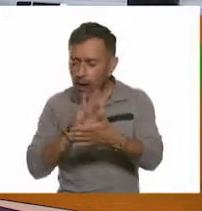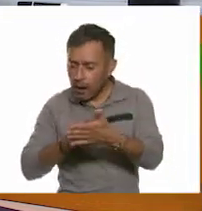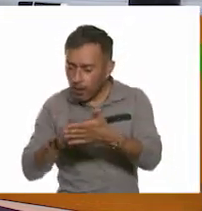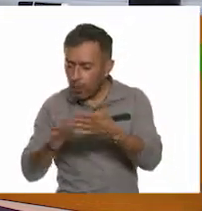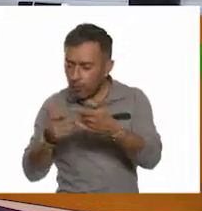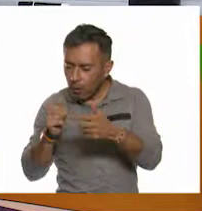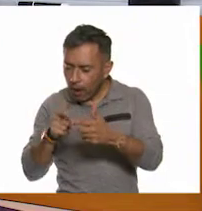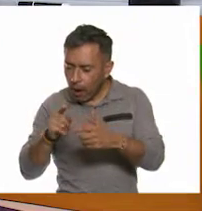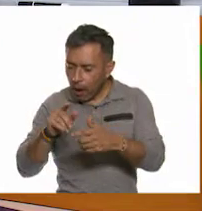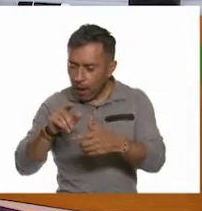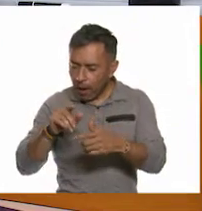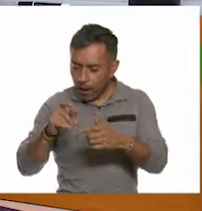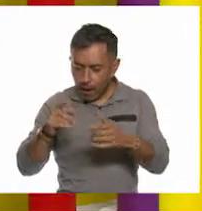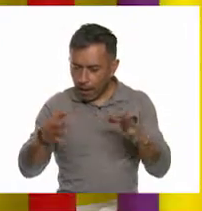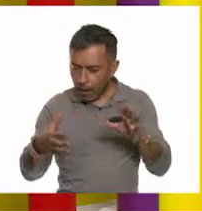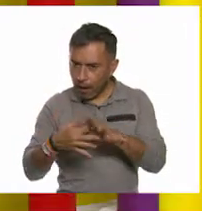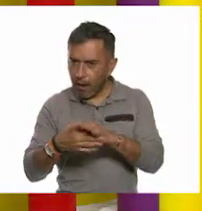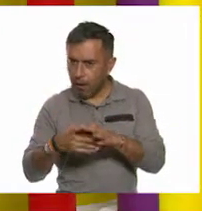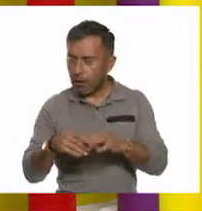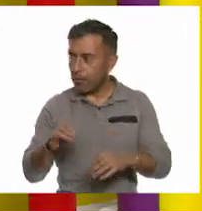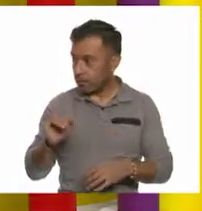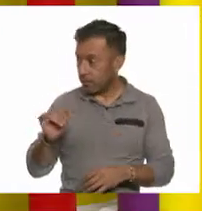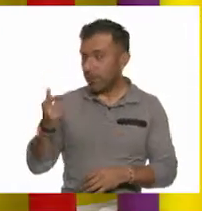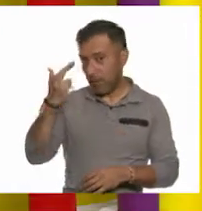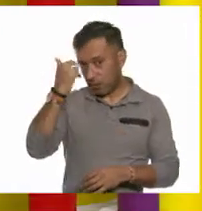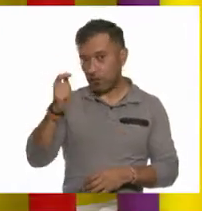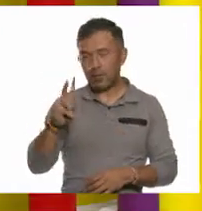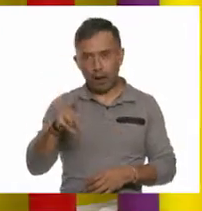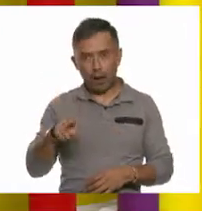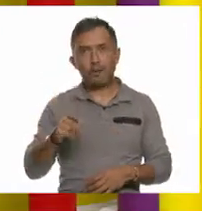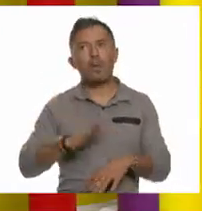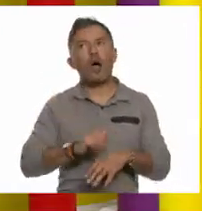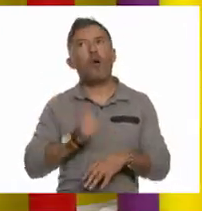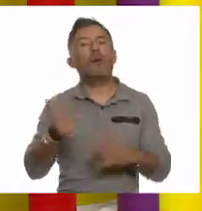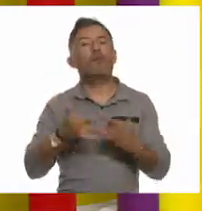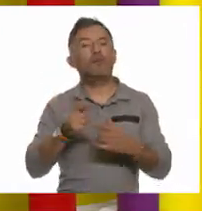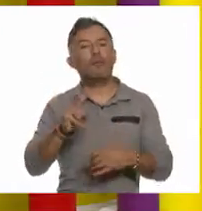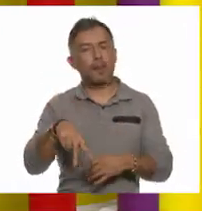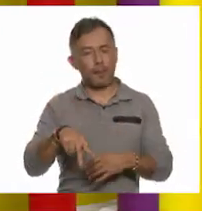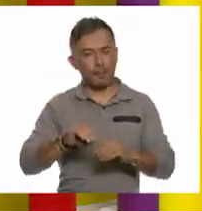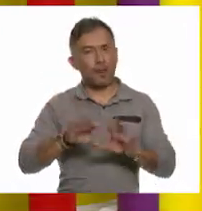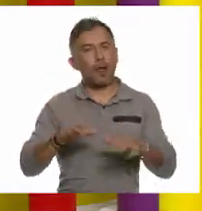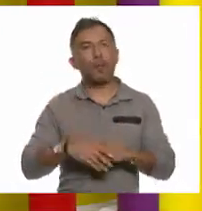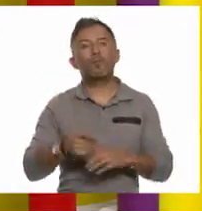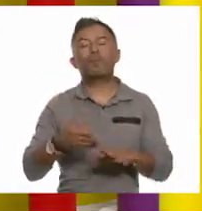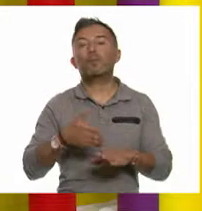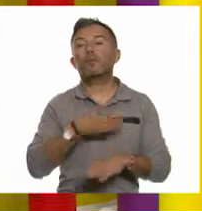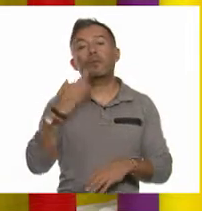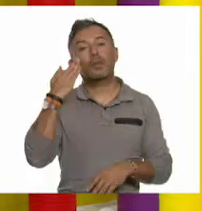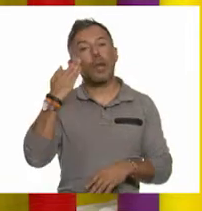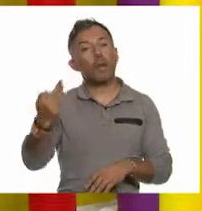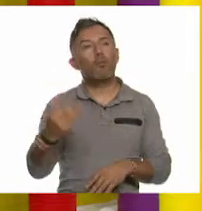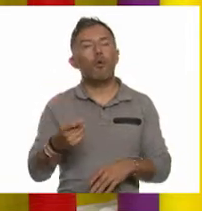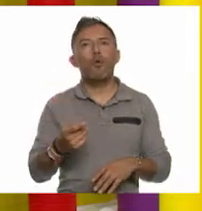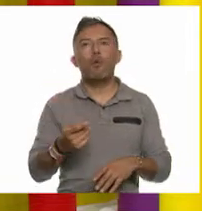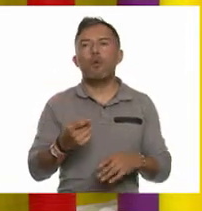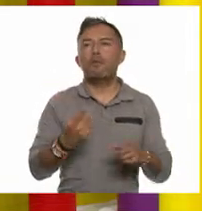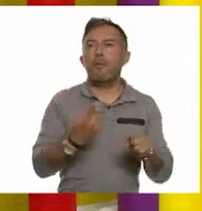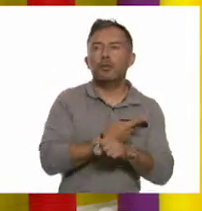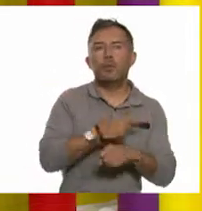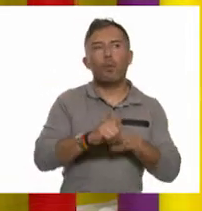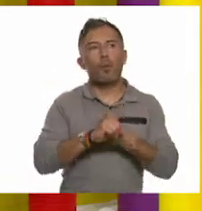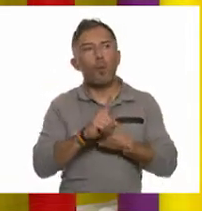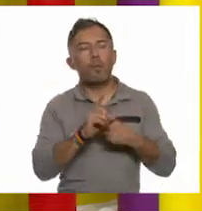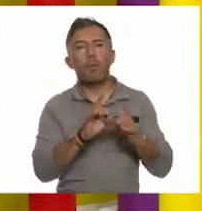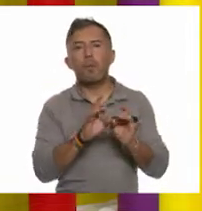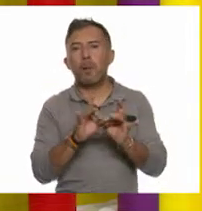en general? ¿Sí te pasa? Sí, te da otro contexto también, ¿no? Y claro, pues vivió en tal época o pasó por estas cosas,